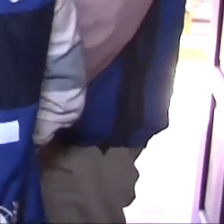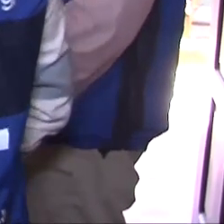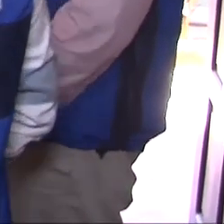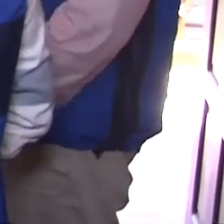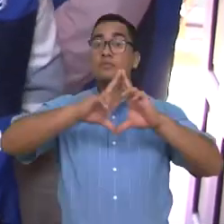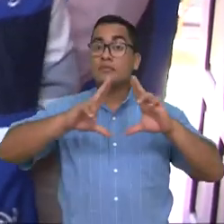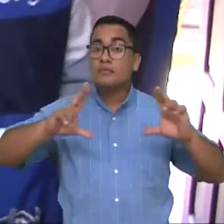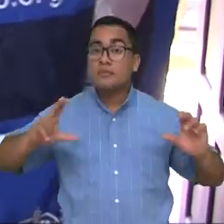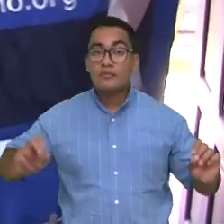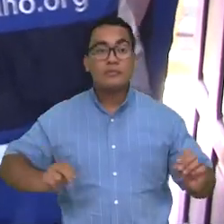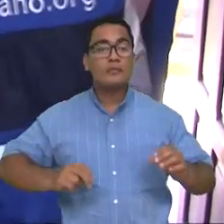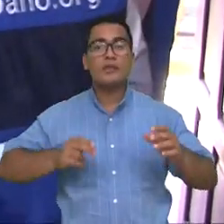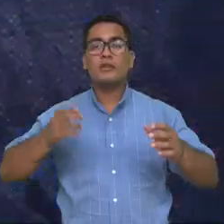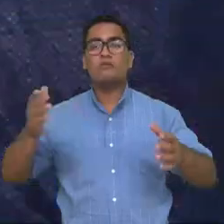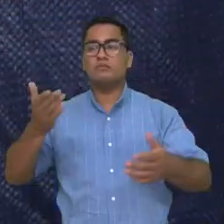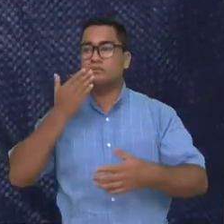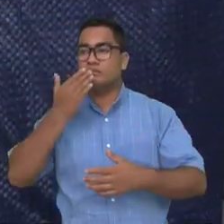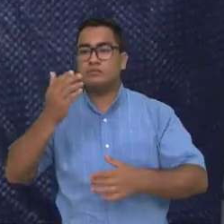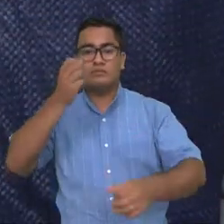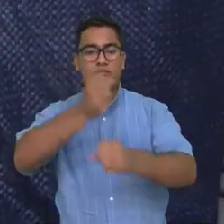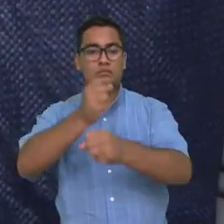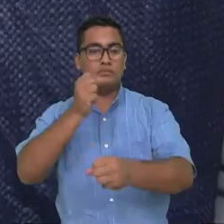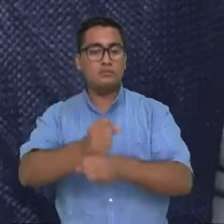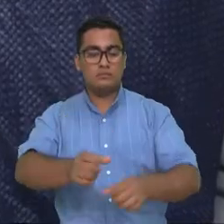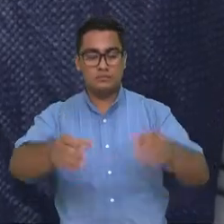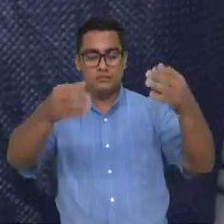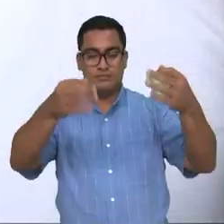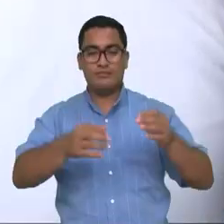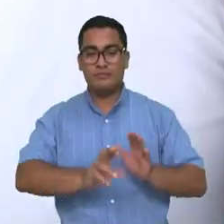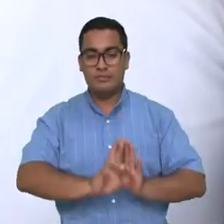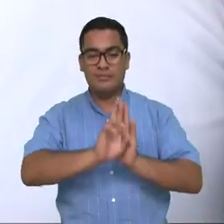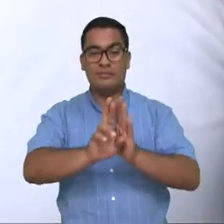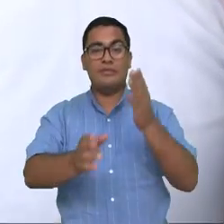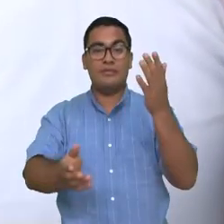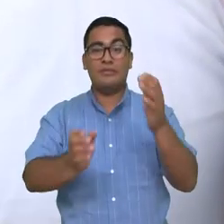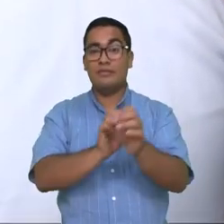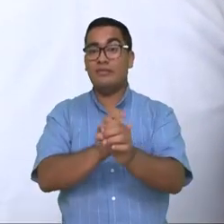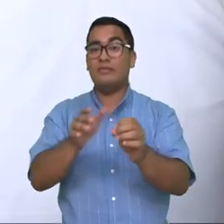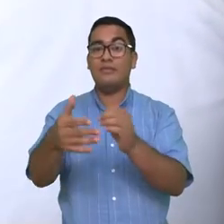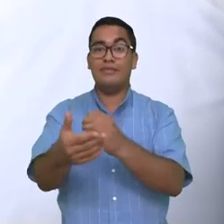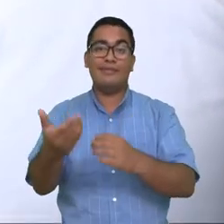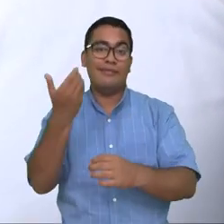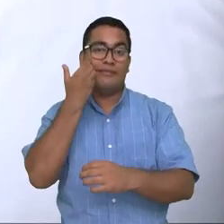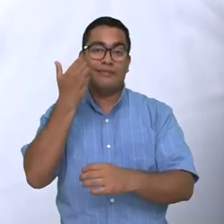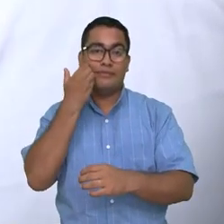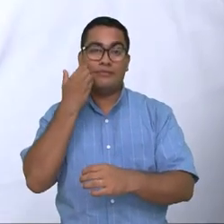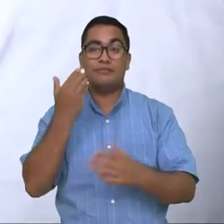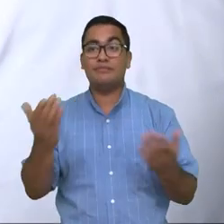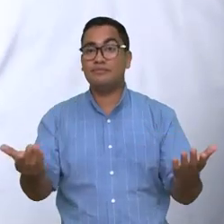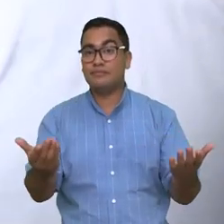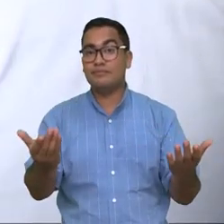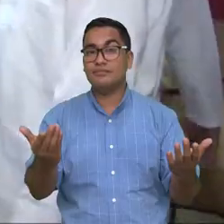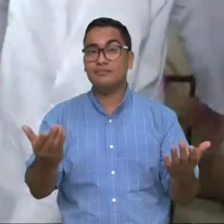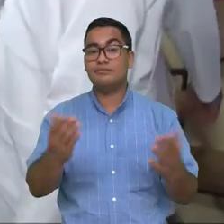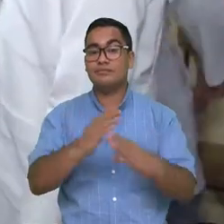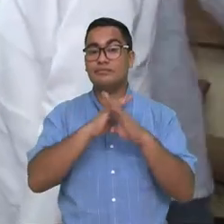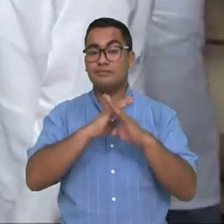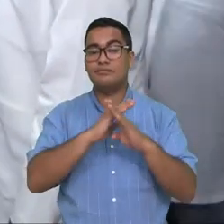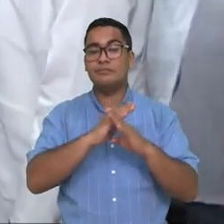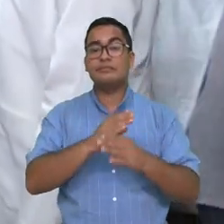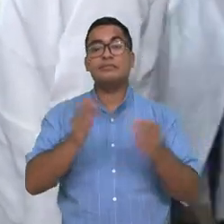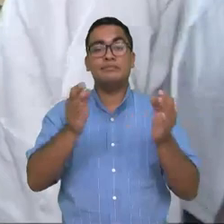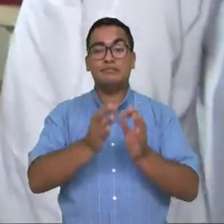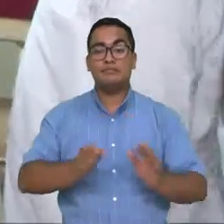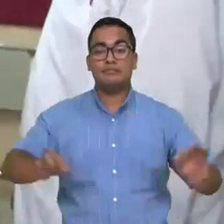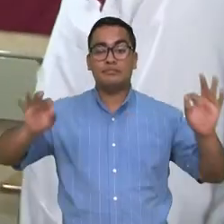Nicaragua revisa y fortalece sus mecanismos de respuesta ante la epidemia ocasionada por el COVID-19 o coronavirus. Es así